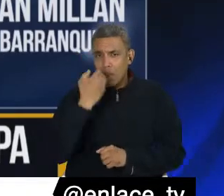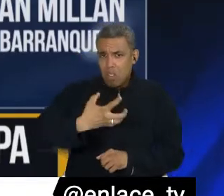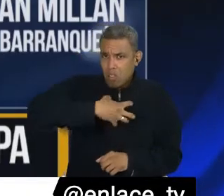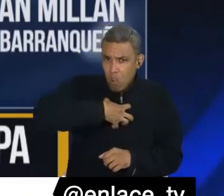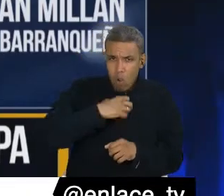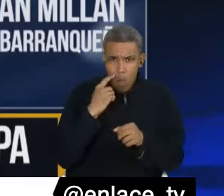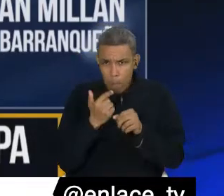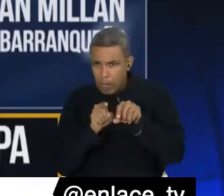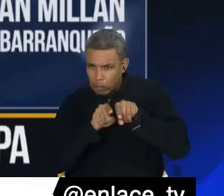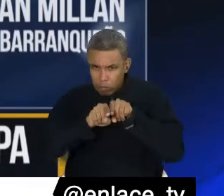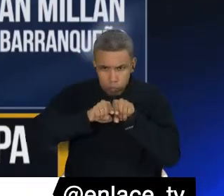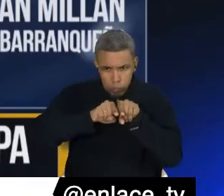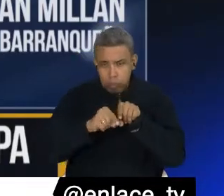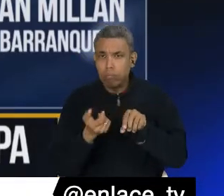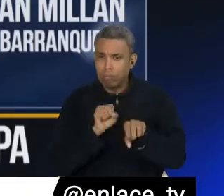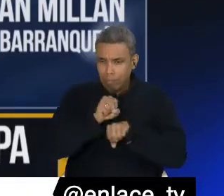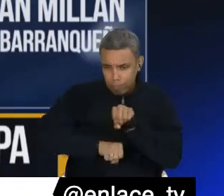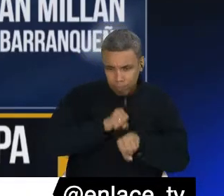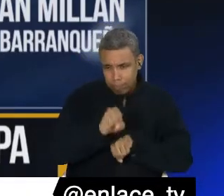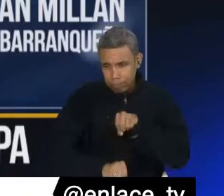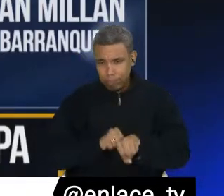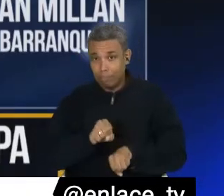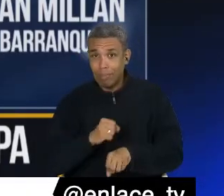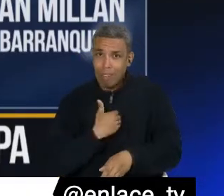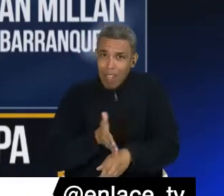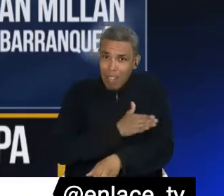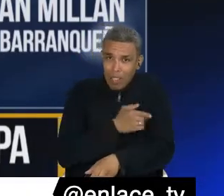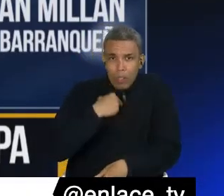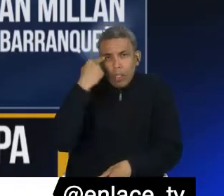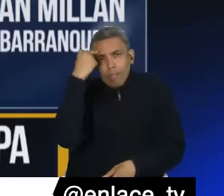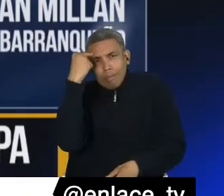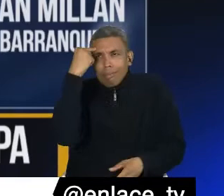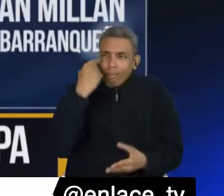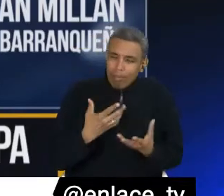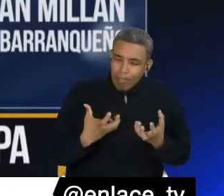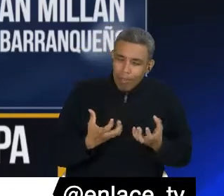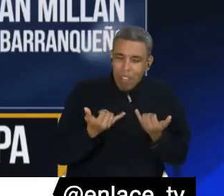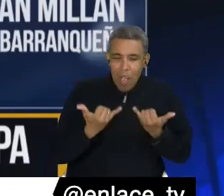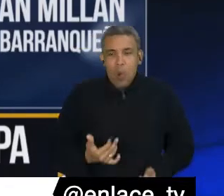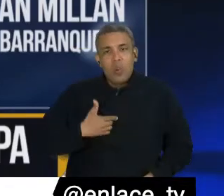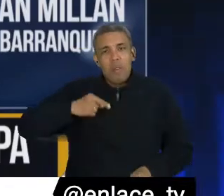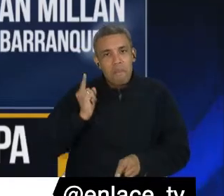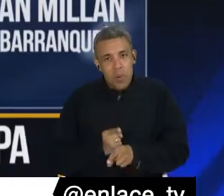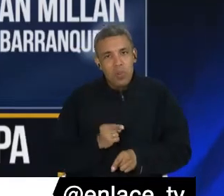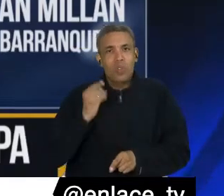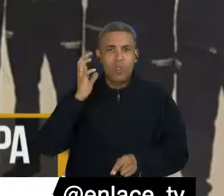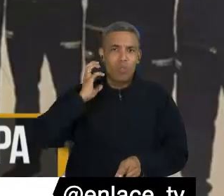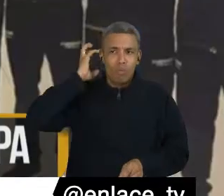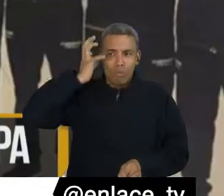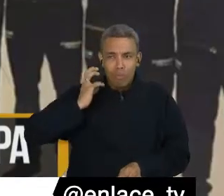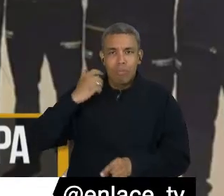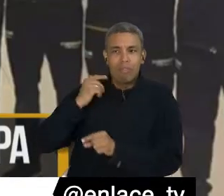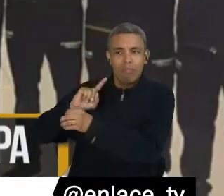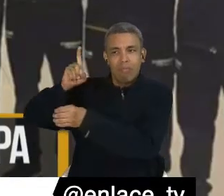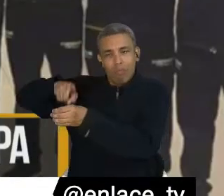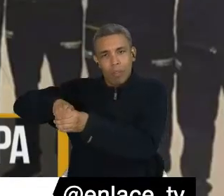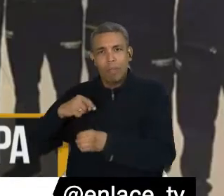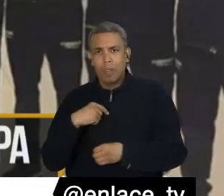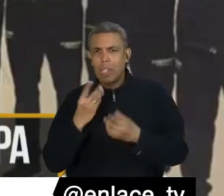realidad para mí, como ciclista, como persona que era llegar a lo más grande del ciclismo. Viajó junto a